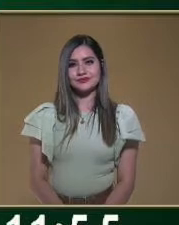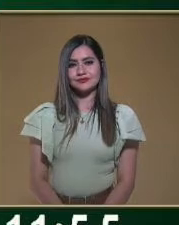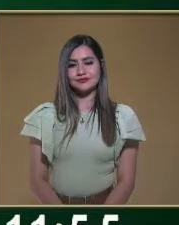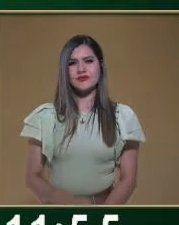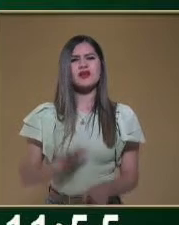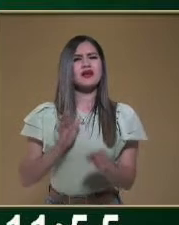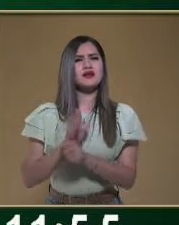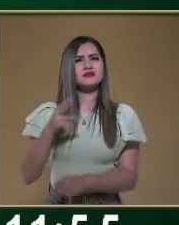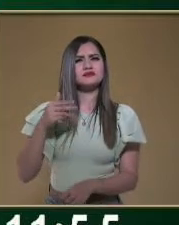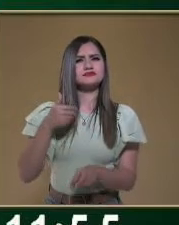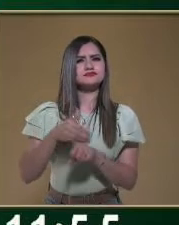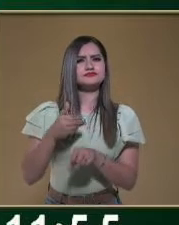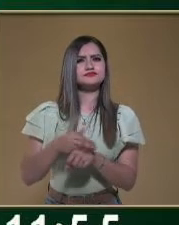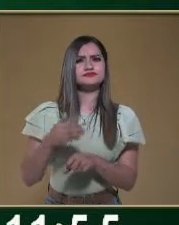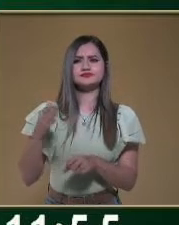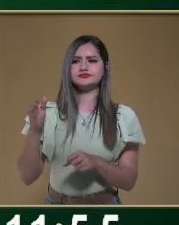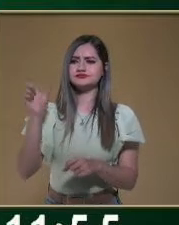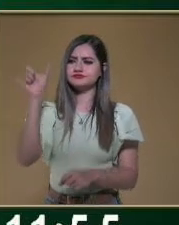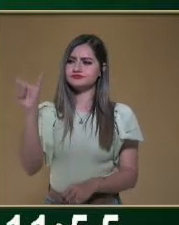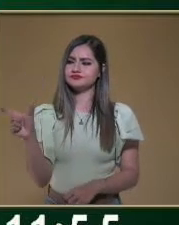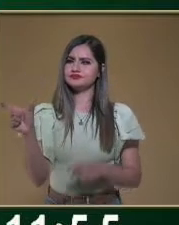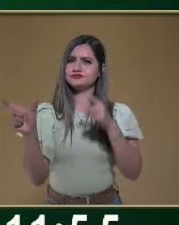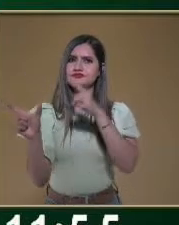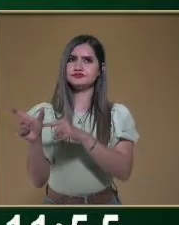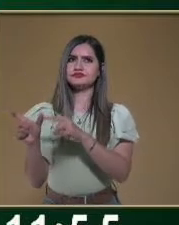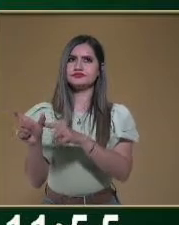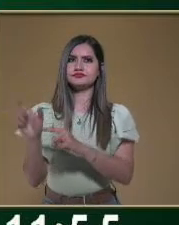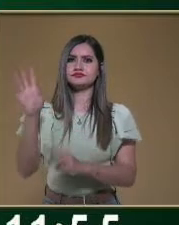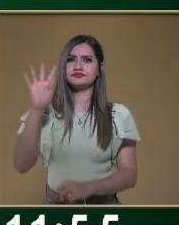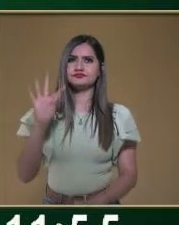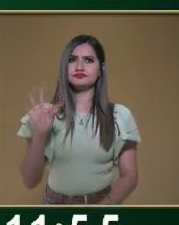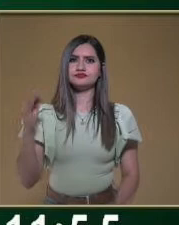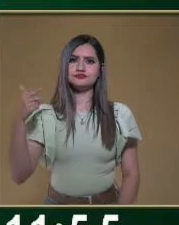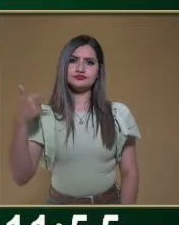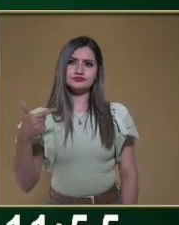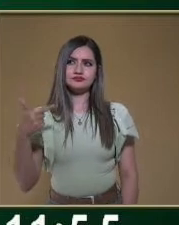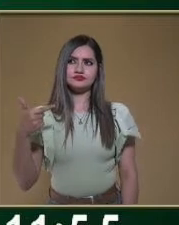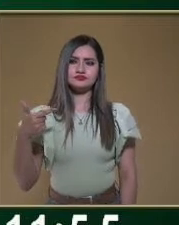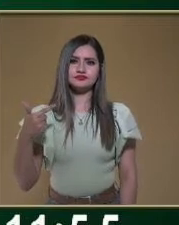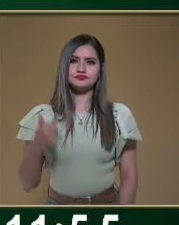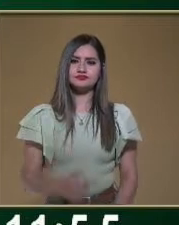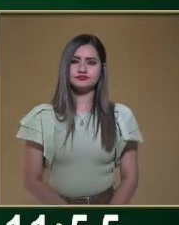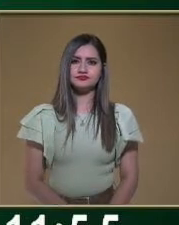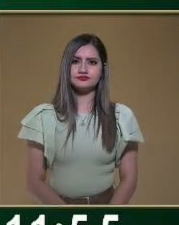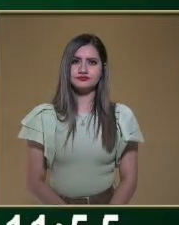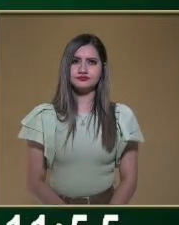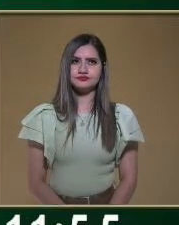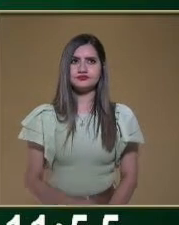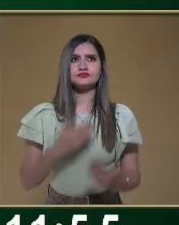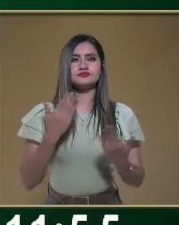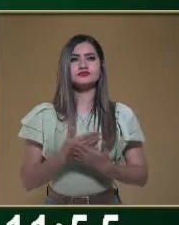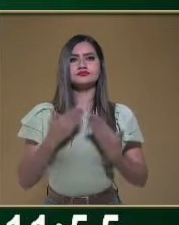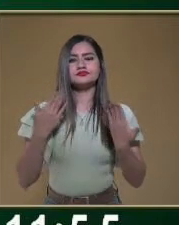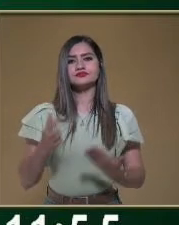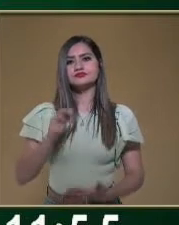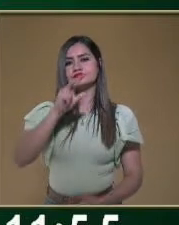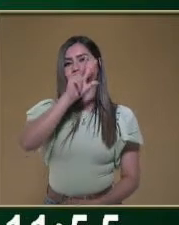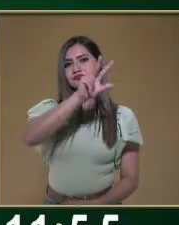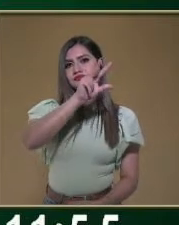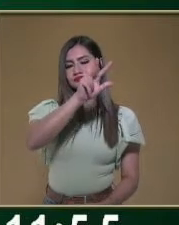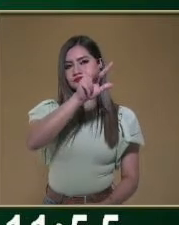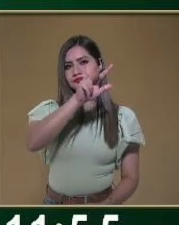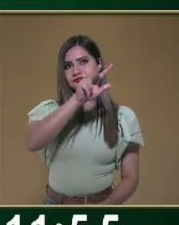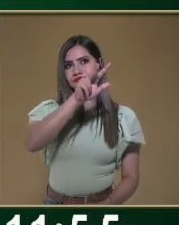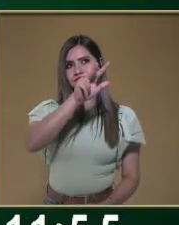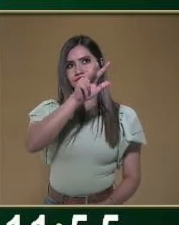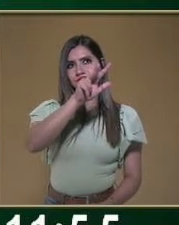número llegamos? Al 47, maestra. Empieza en el 18. Avanza